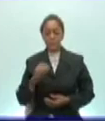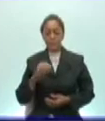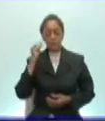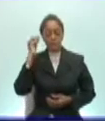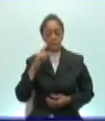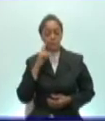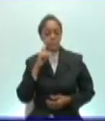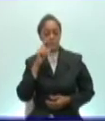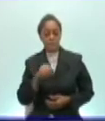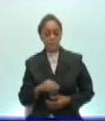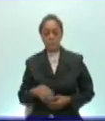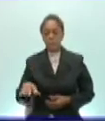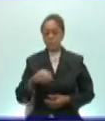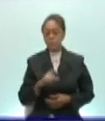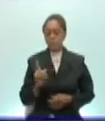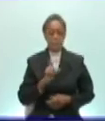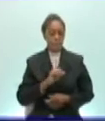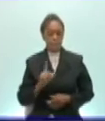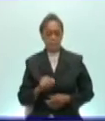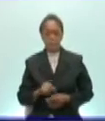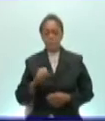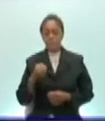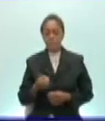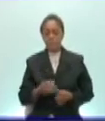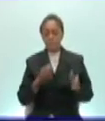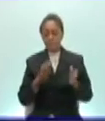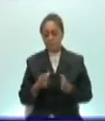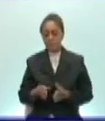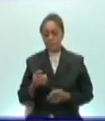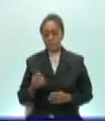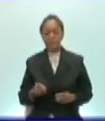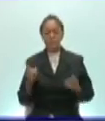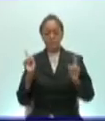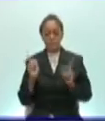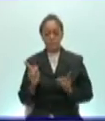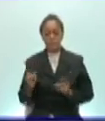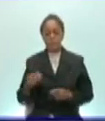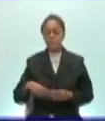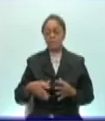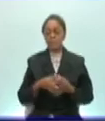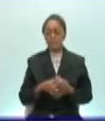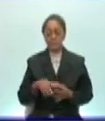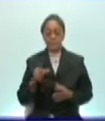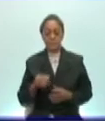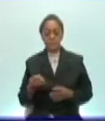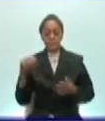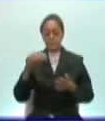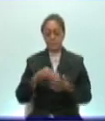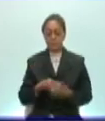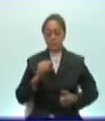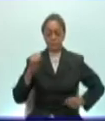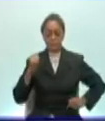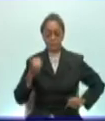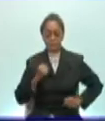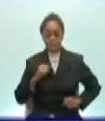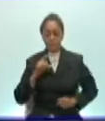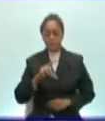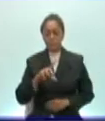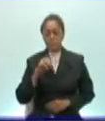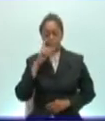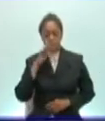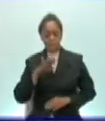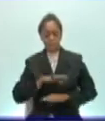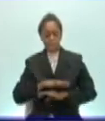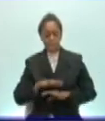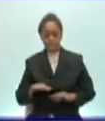están demostrando todo lo contrario. Era parte de la política norteamericana ya la intervención militar como el último recurso